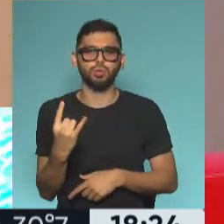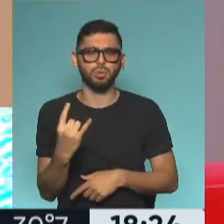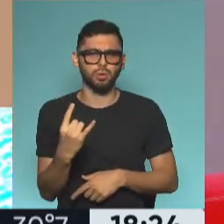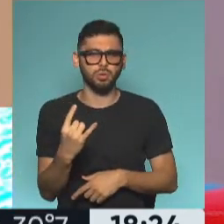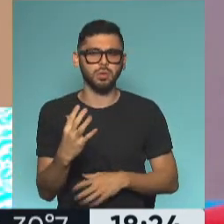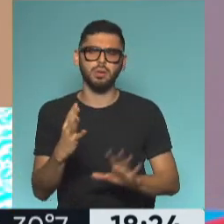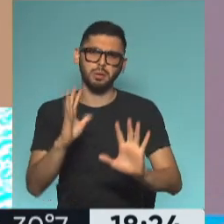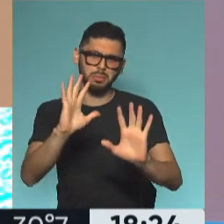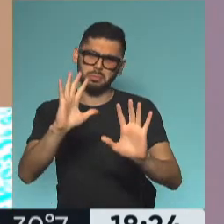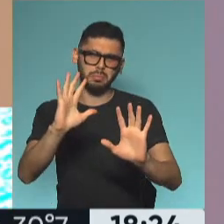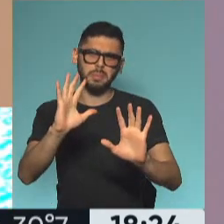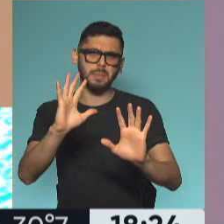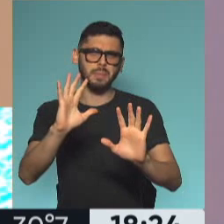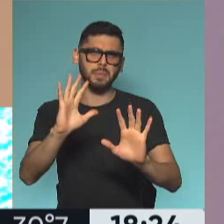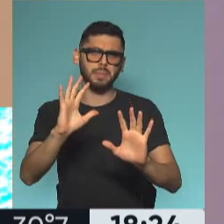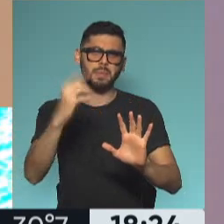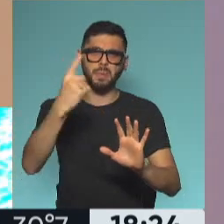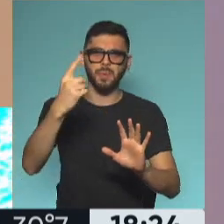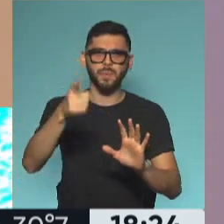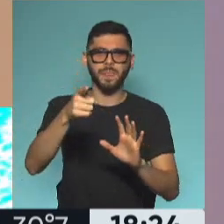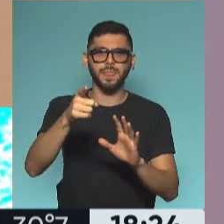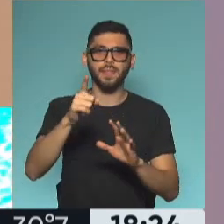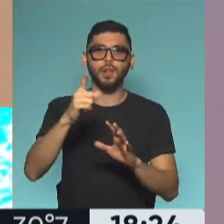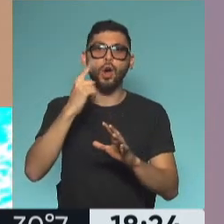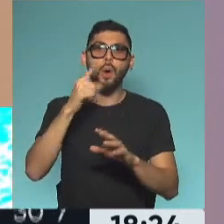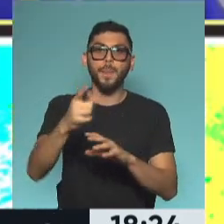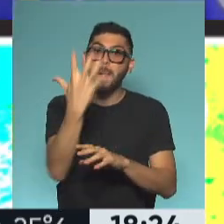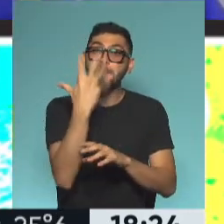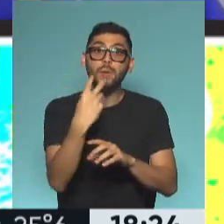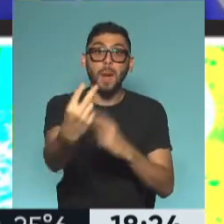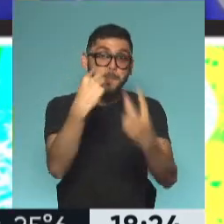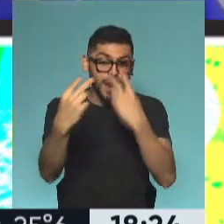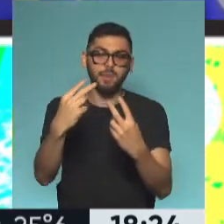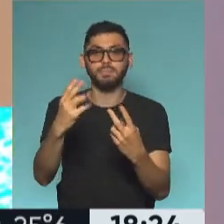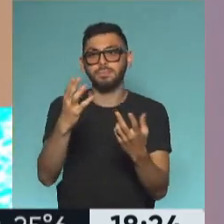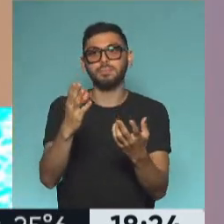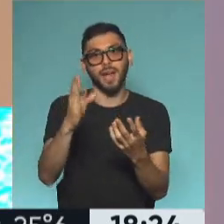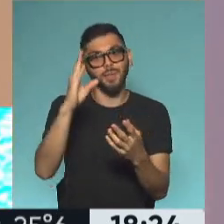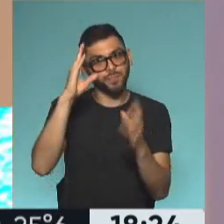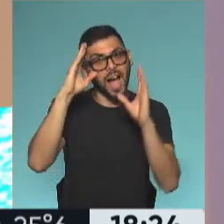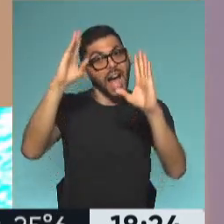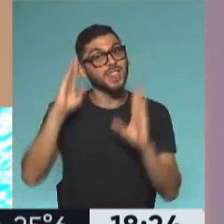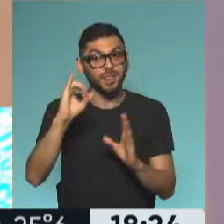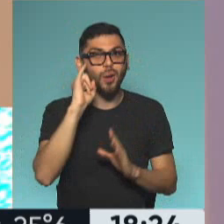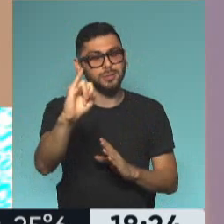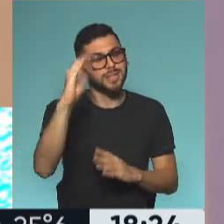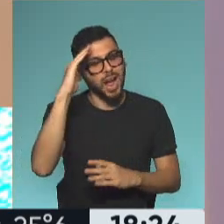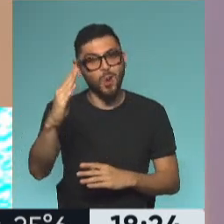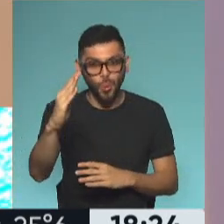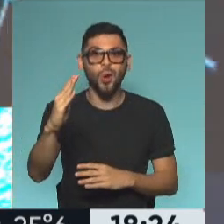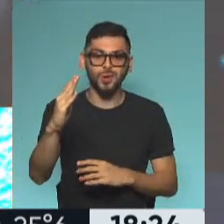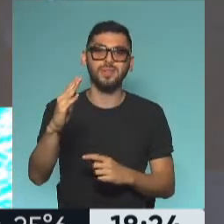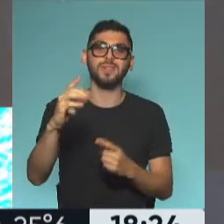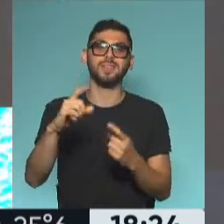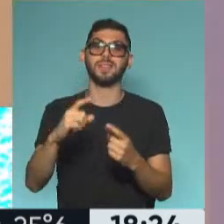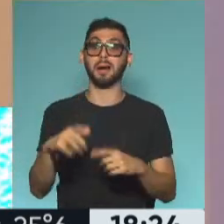mí... Primero, primero un saludo a Nicolás, el chico que me gusta, que está muy atento a esto. Francesca, primer principal. Segundo,